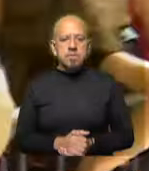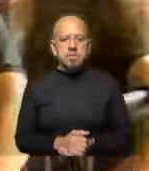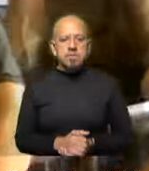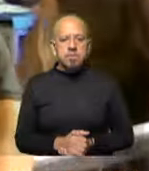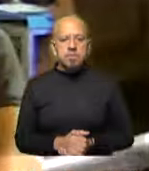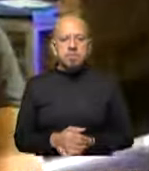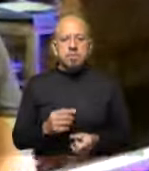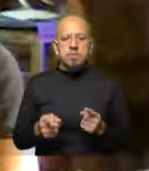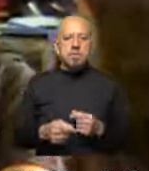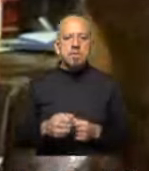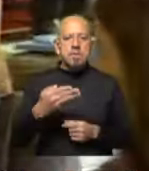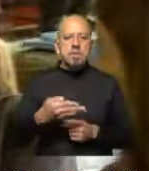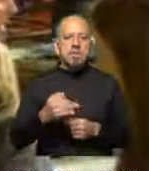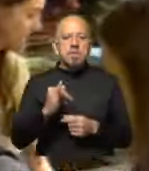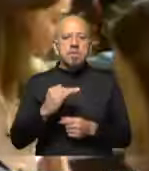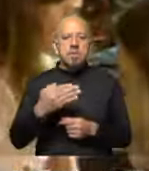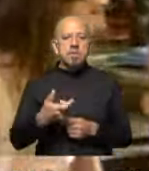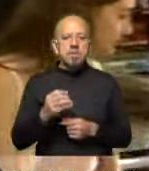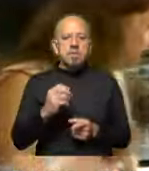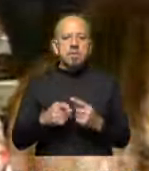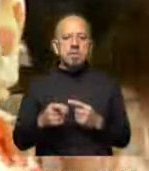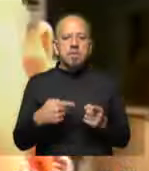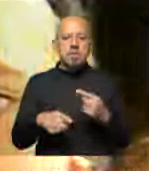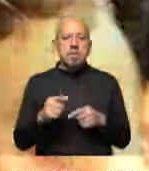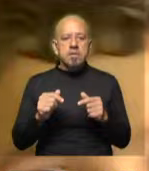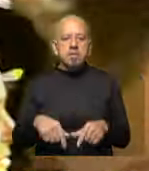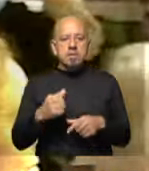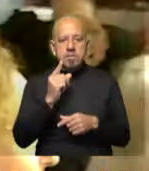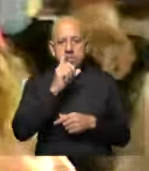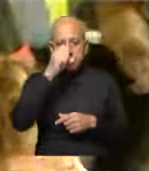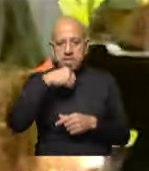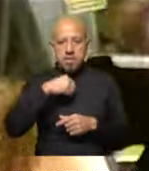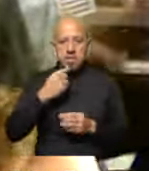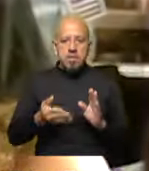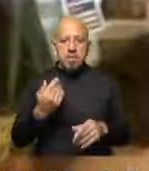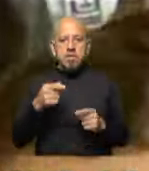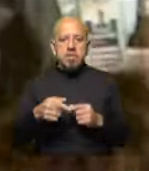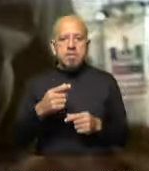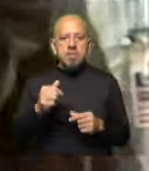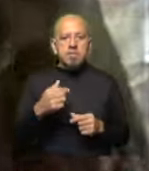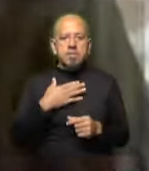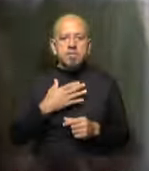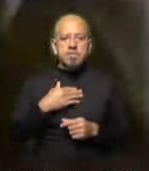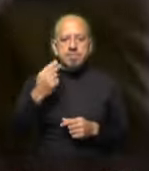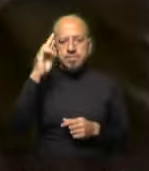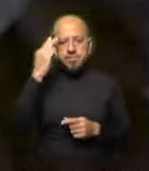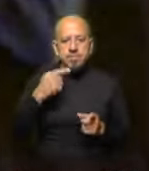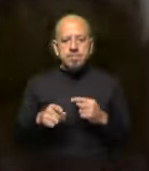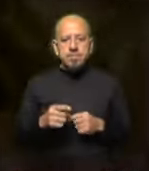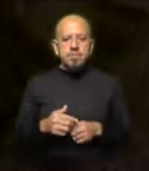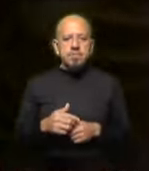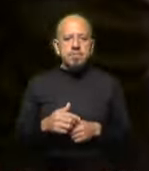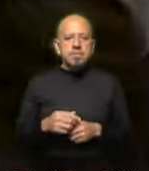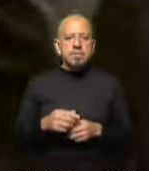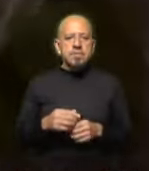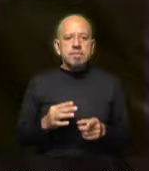Montevideo Igor cebra todo bien bien muy bien pero yo soy un montevideano más O sea ya soy uruguayo Qué te parece obviamente